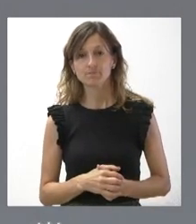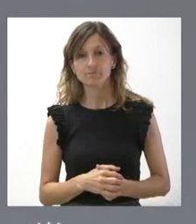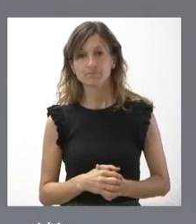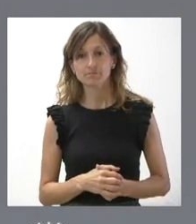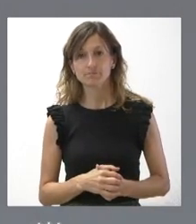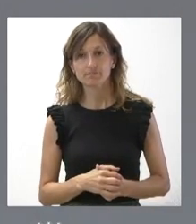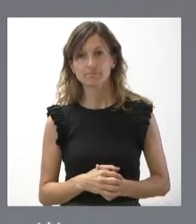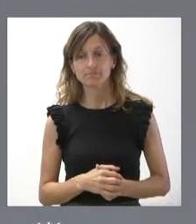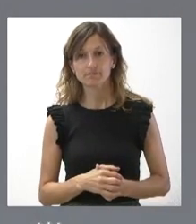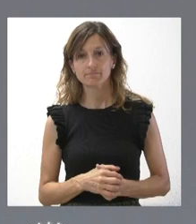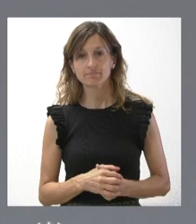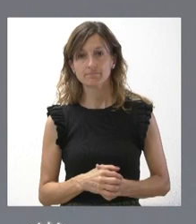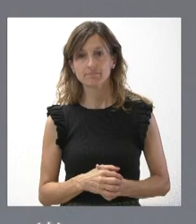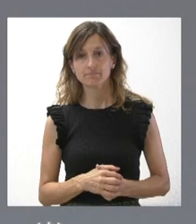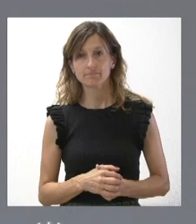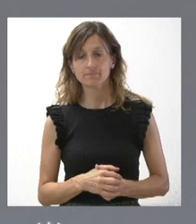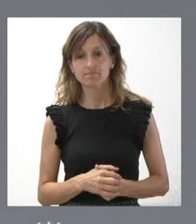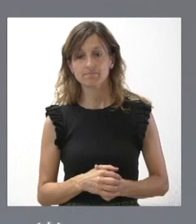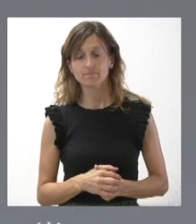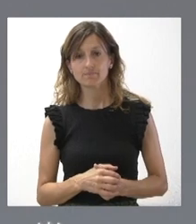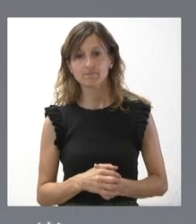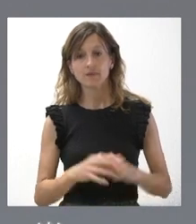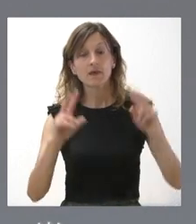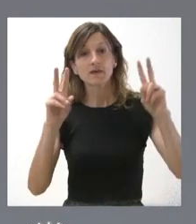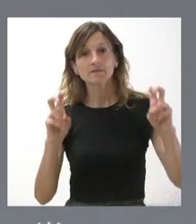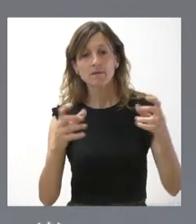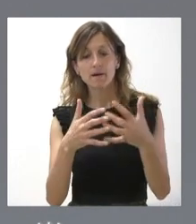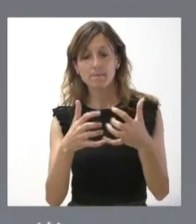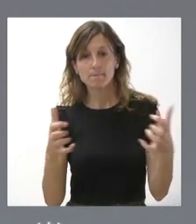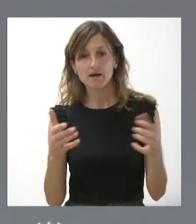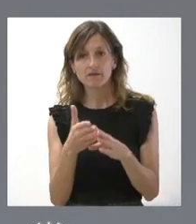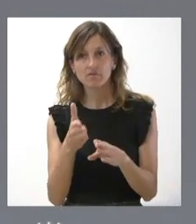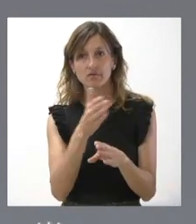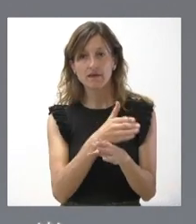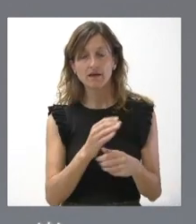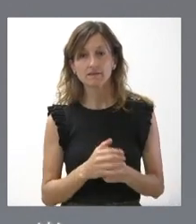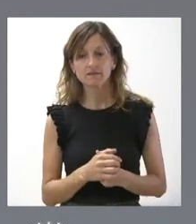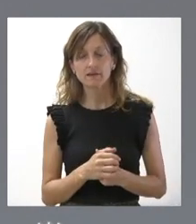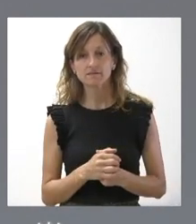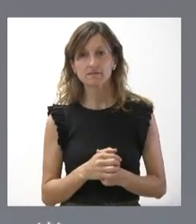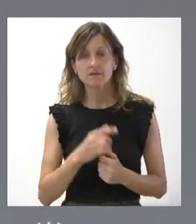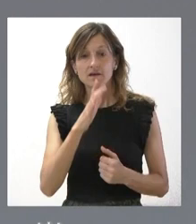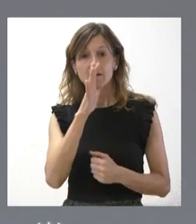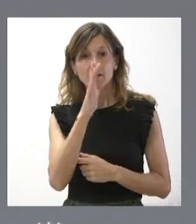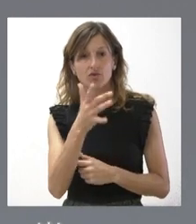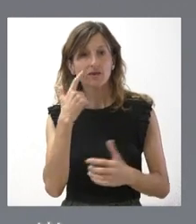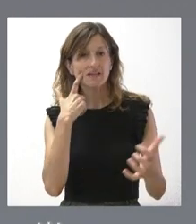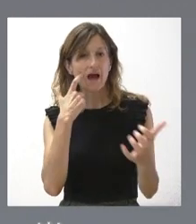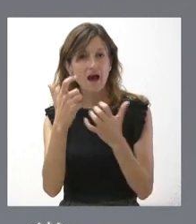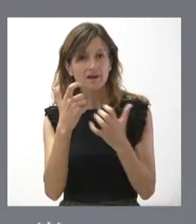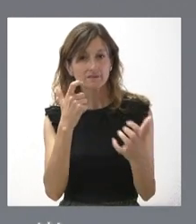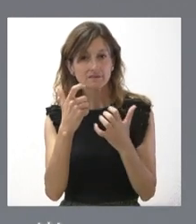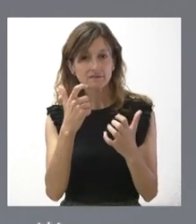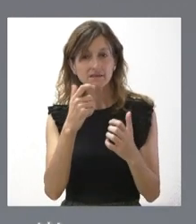que no, a efectos de lo dispuesto en el párrafo anterior, concurrirán razones artísticas cuando se trate